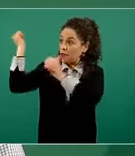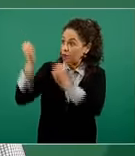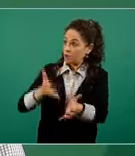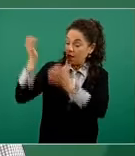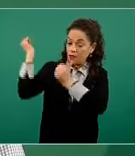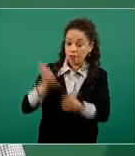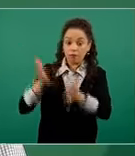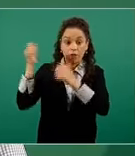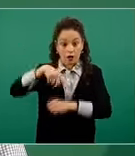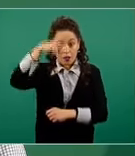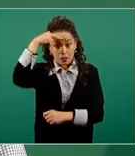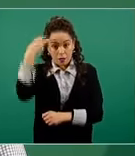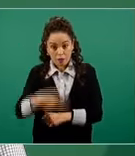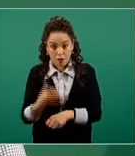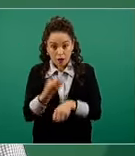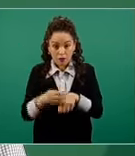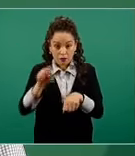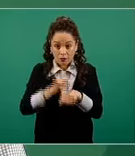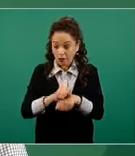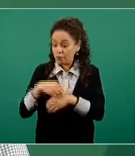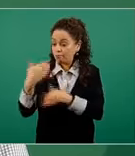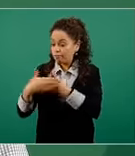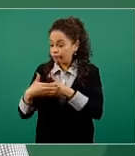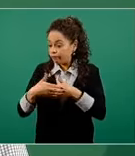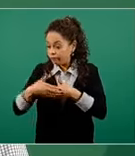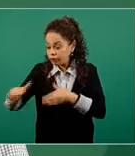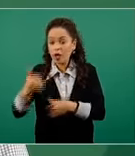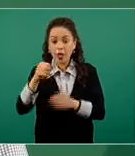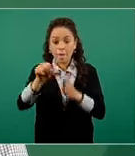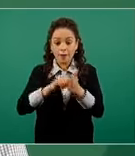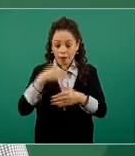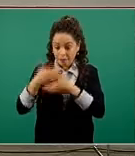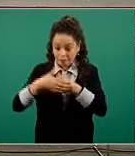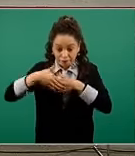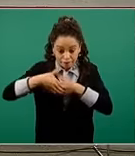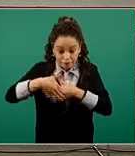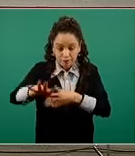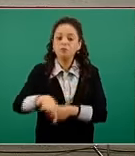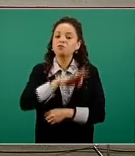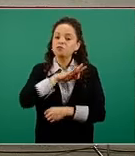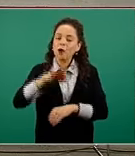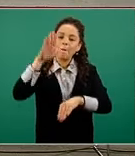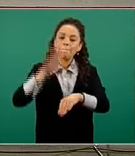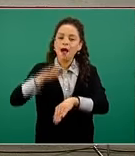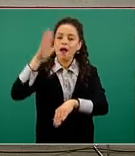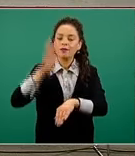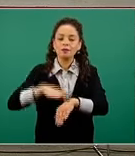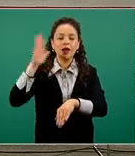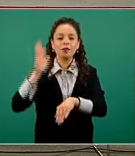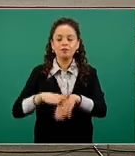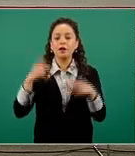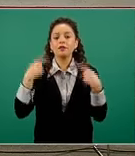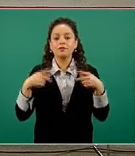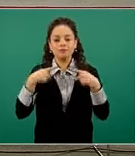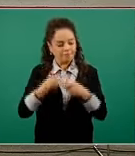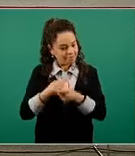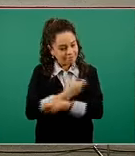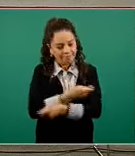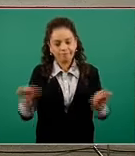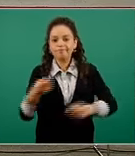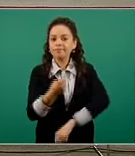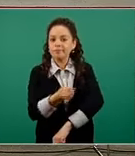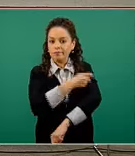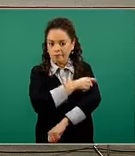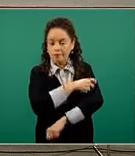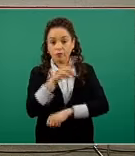en las siguientes semanas y en los siguientes meses, podrá ser cada vez más y más y más la población que será vacunada. Recordando